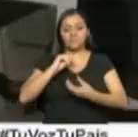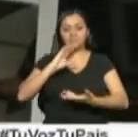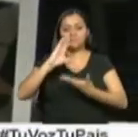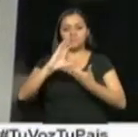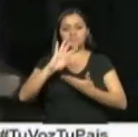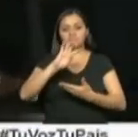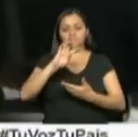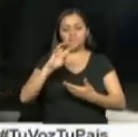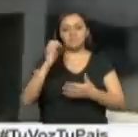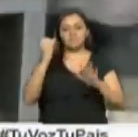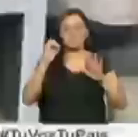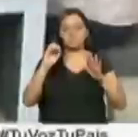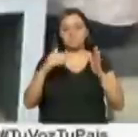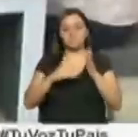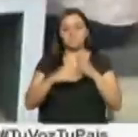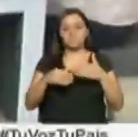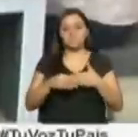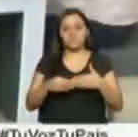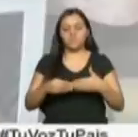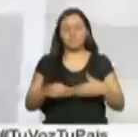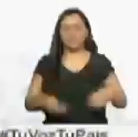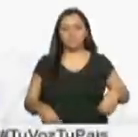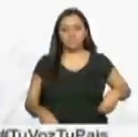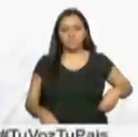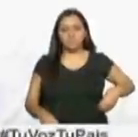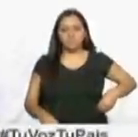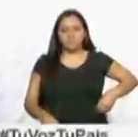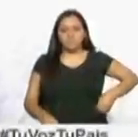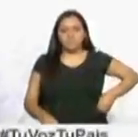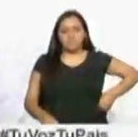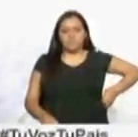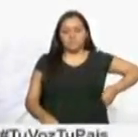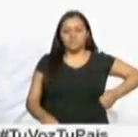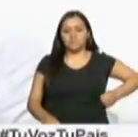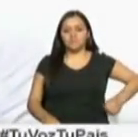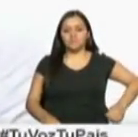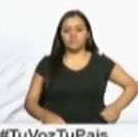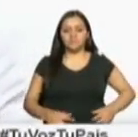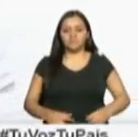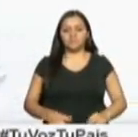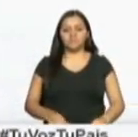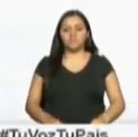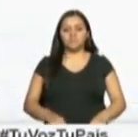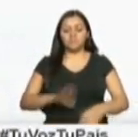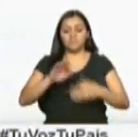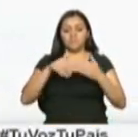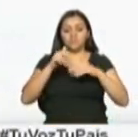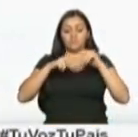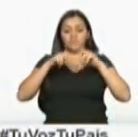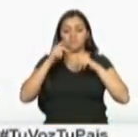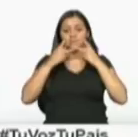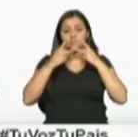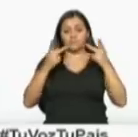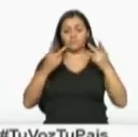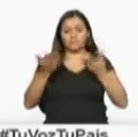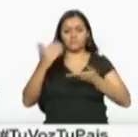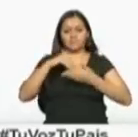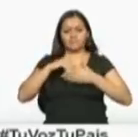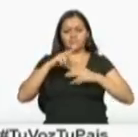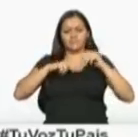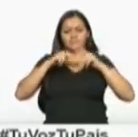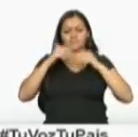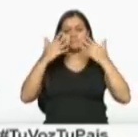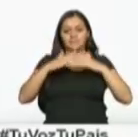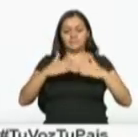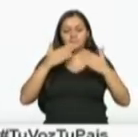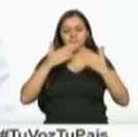de $460 mil. Toda la infraestructura pública afectada por el terremoto está siendo reconstruida gracias